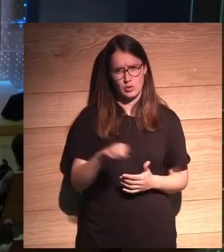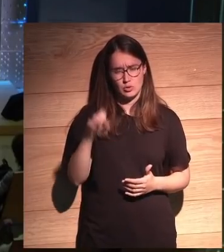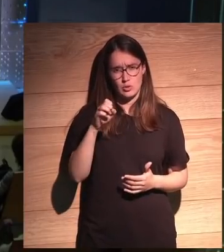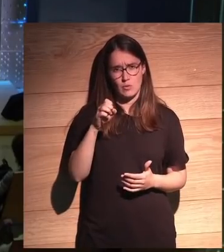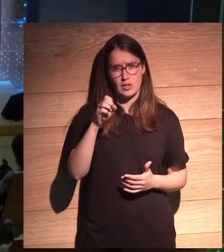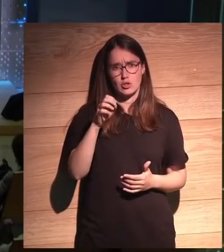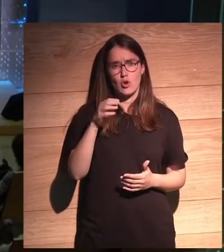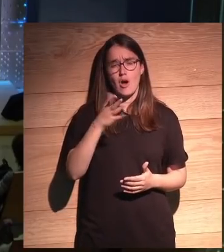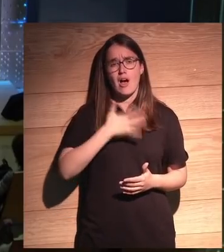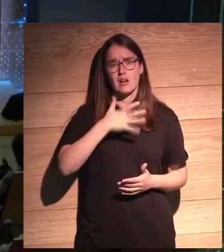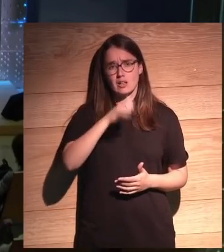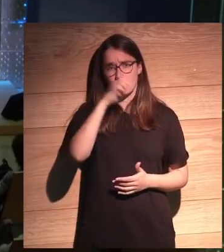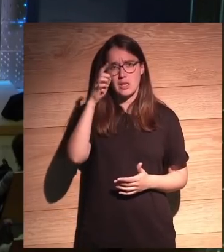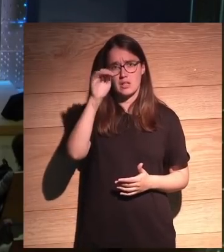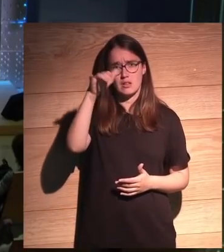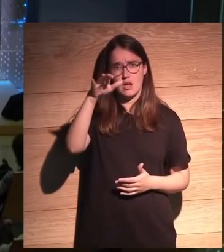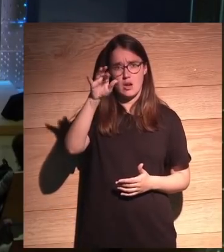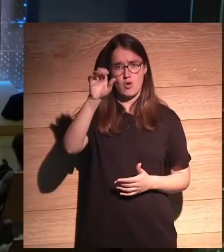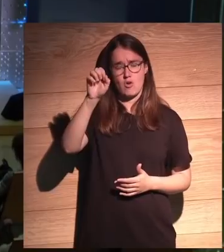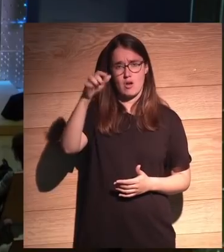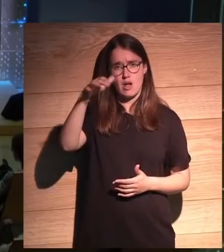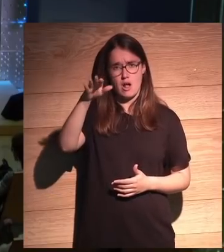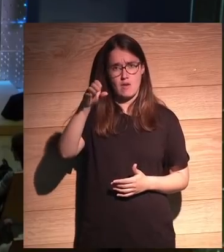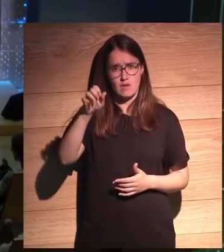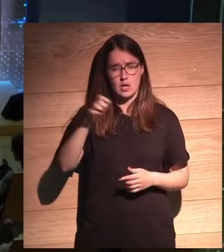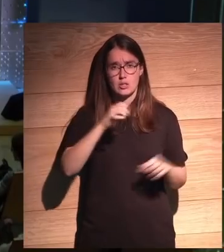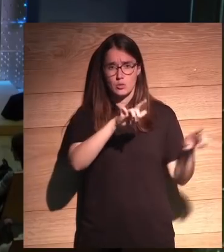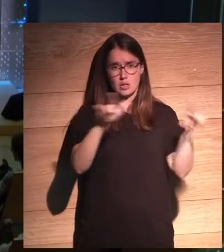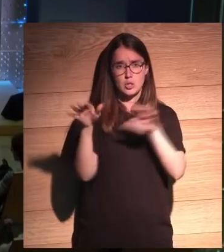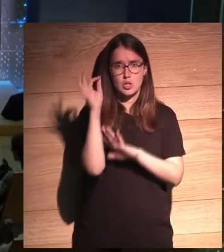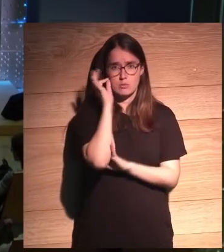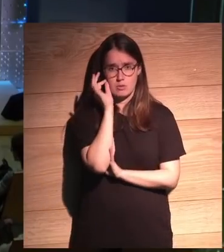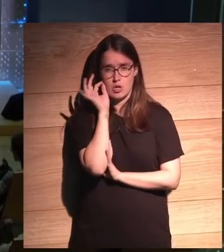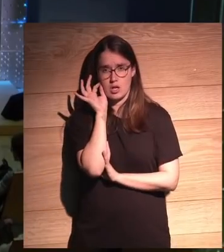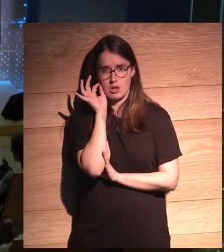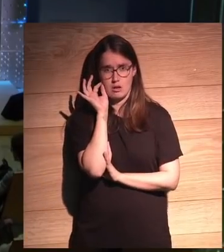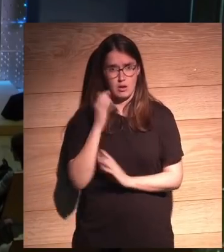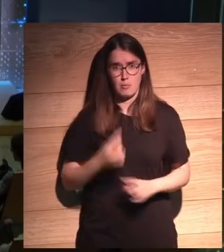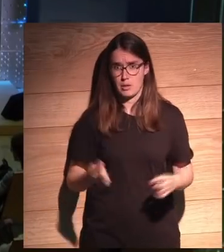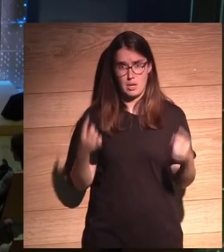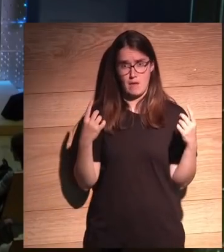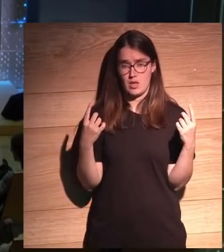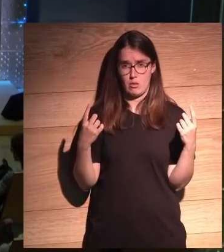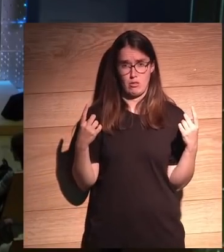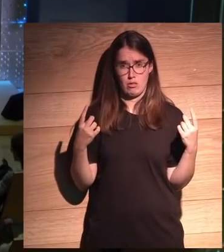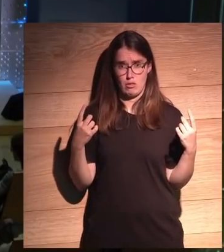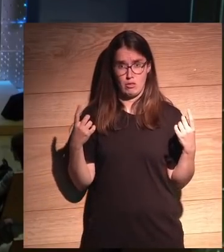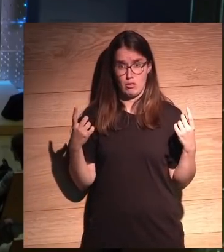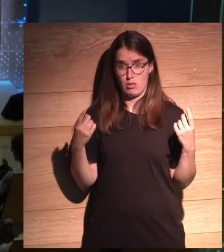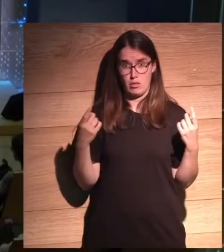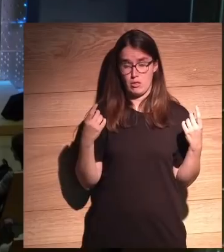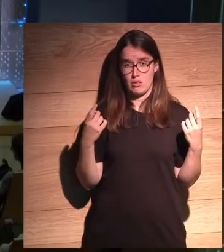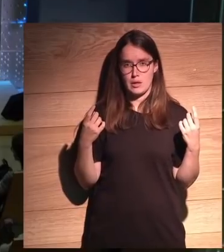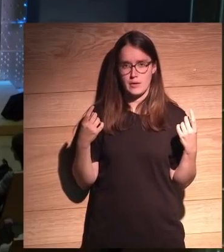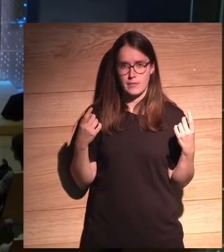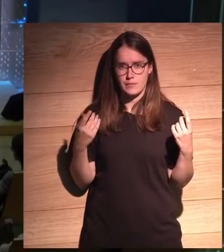Galván era alcalde de Madrid, se hizo en el Centro Cultural de la Villa una exposición sobre mujeres, que yo creo que es la primera que se debe hacer de ese calibre.